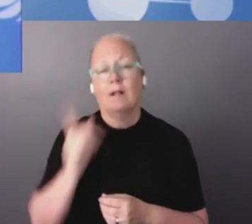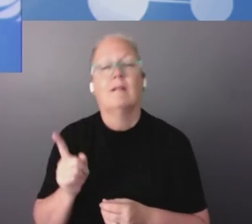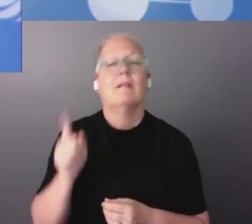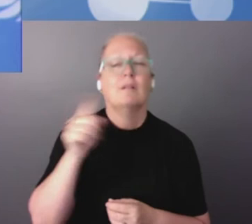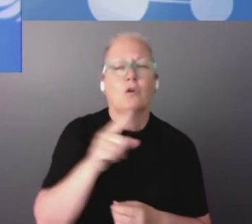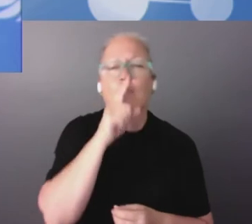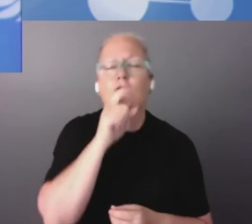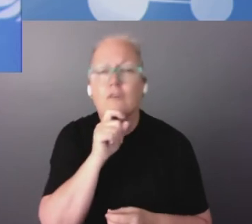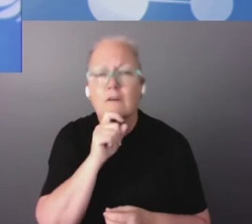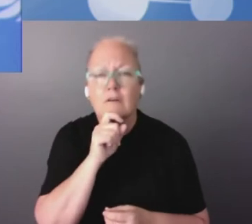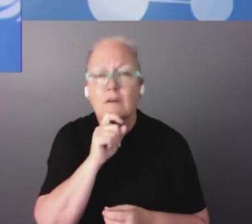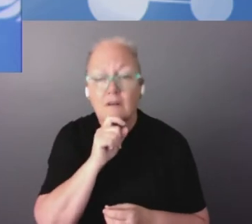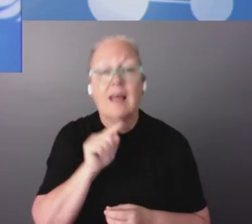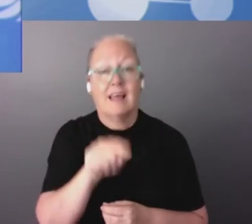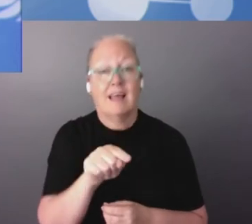cuanto a nuestros esfuerzos